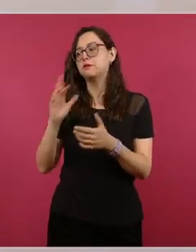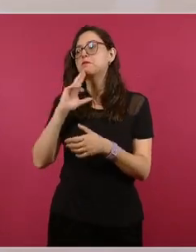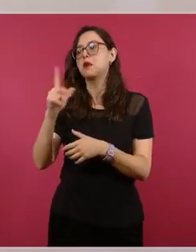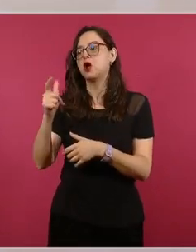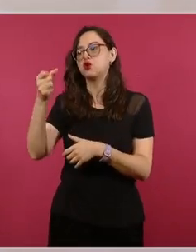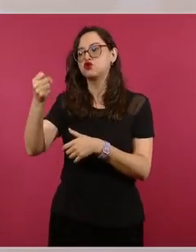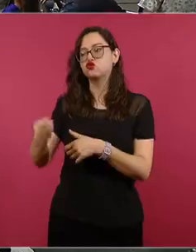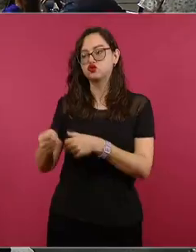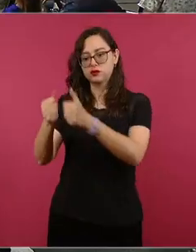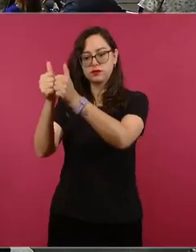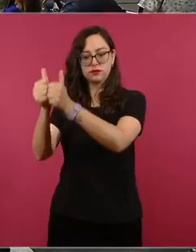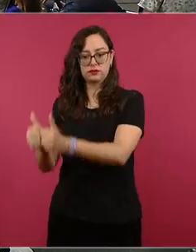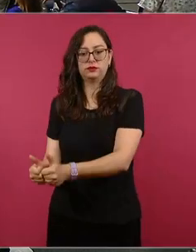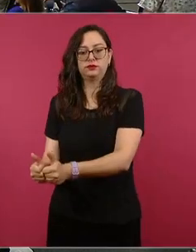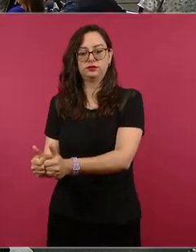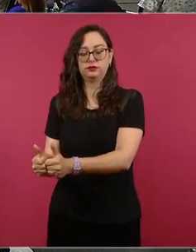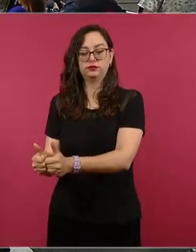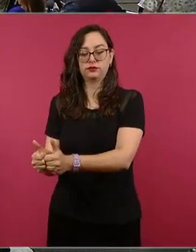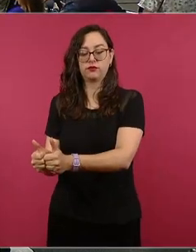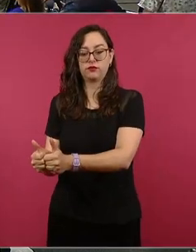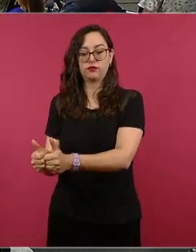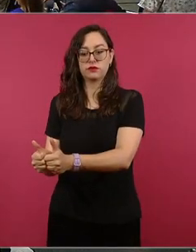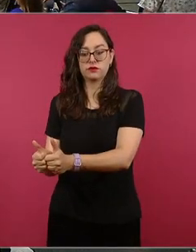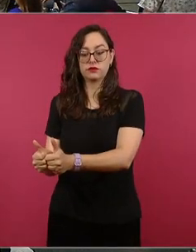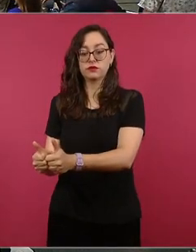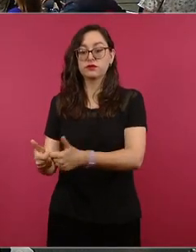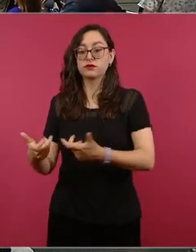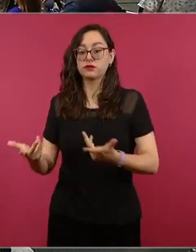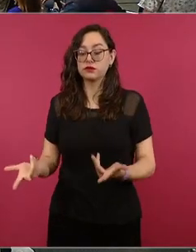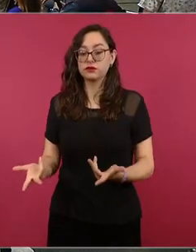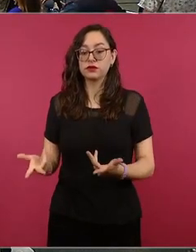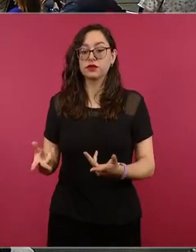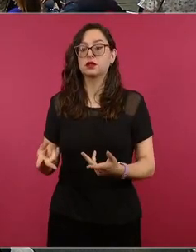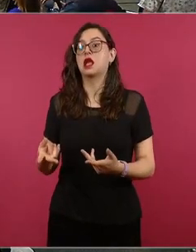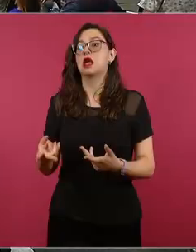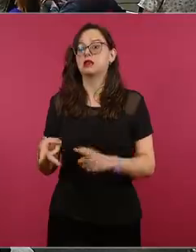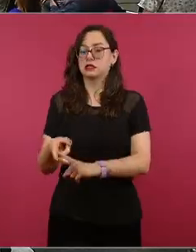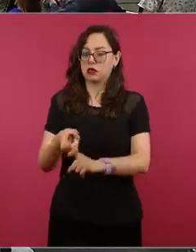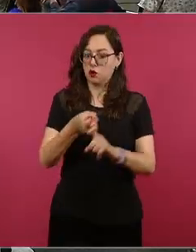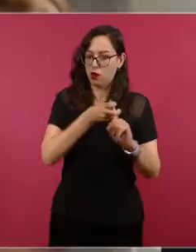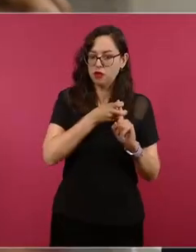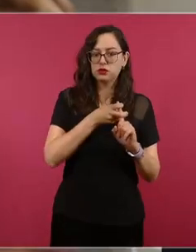es por secuestros, sino también por accidentes,